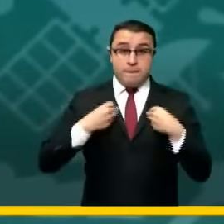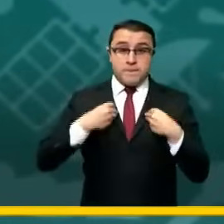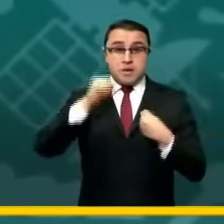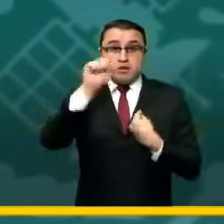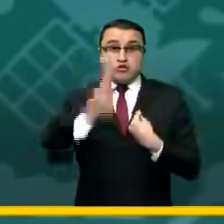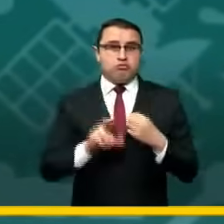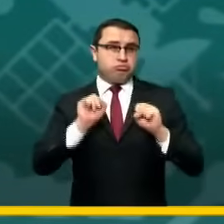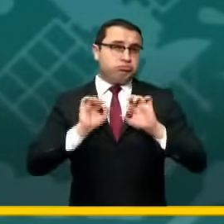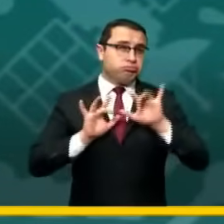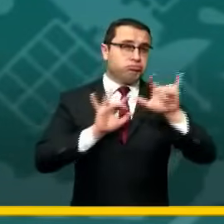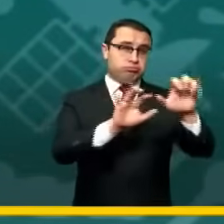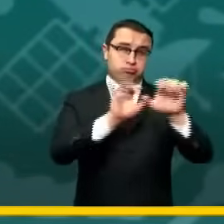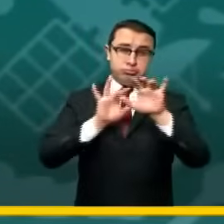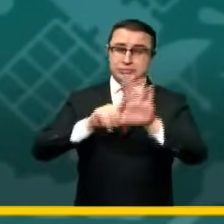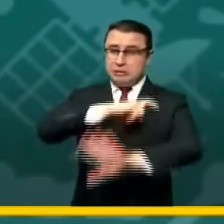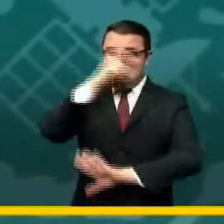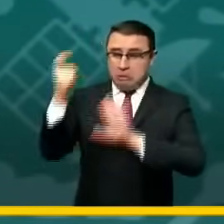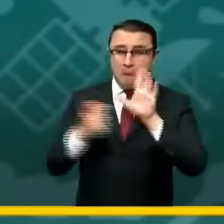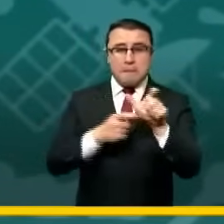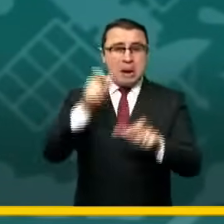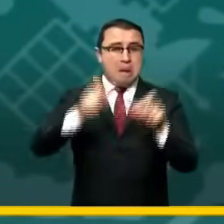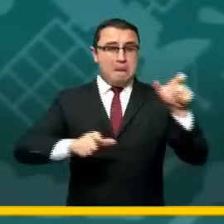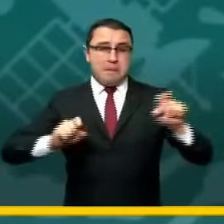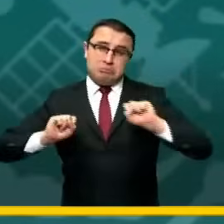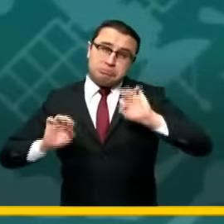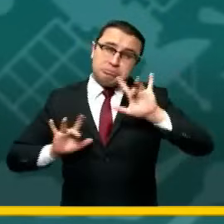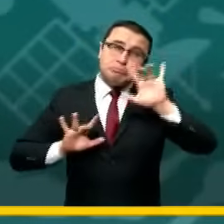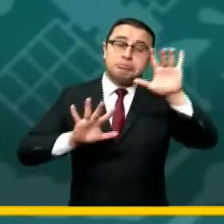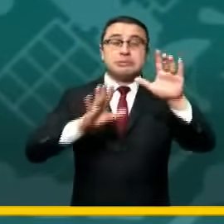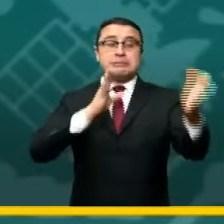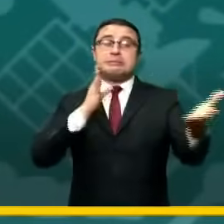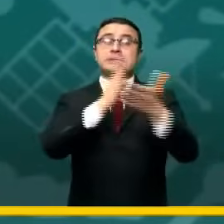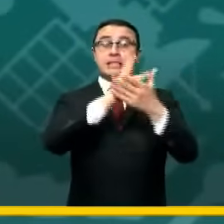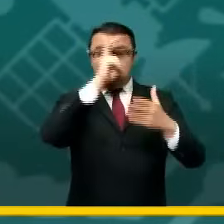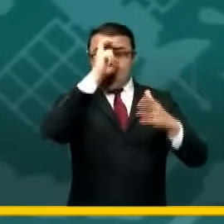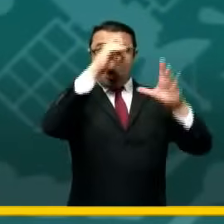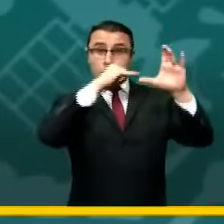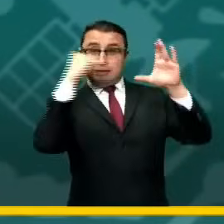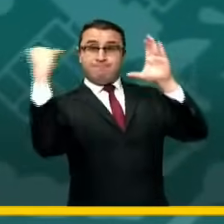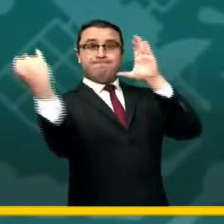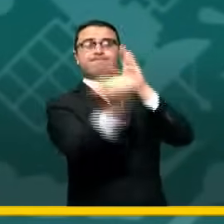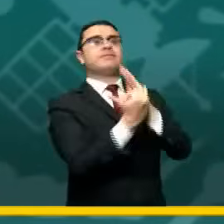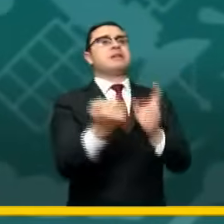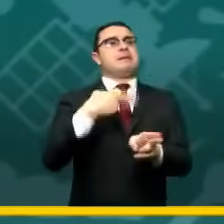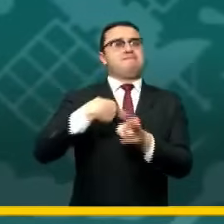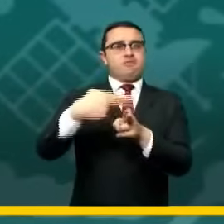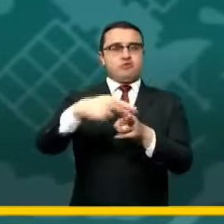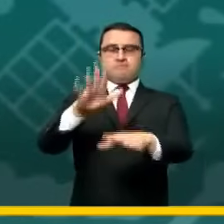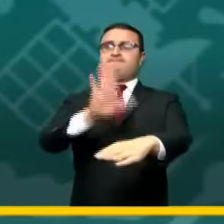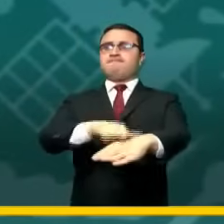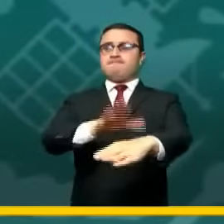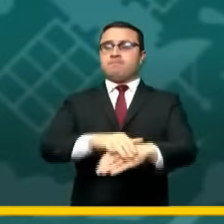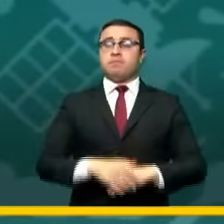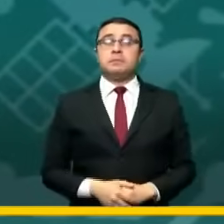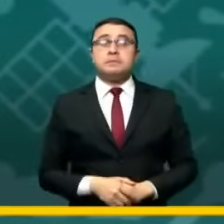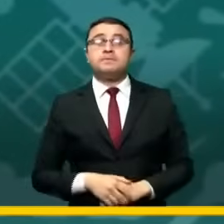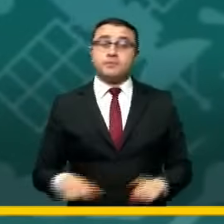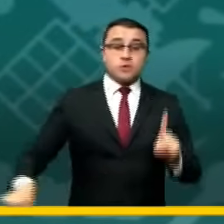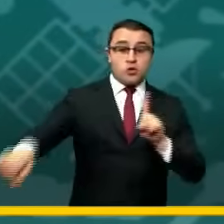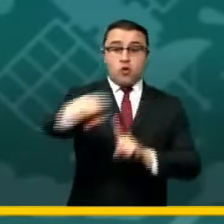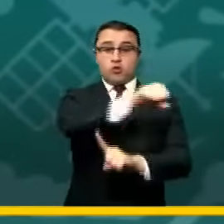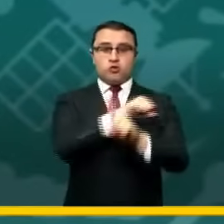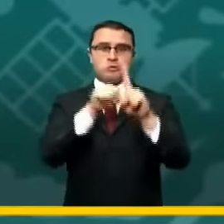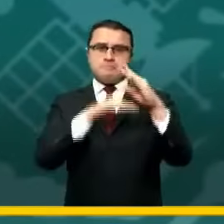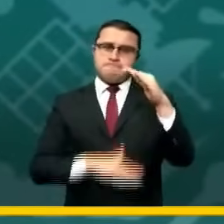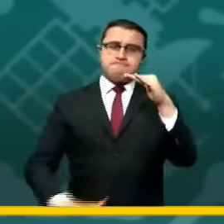la marcha de pueblos enteros hacia el norte está en camino. La enorme desigualdad social frente